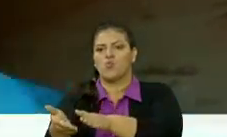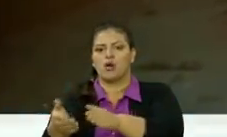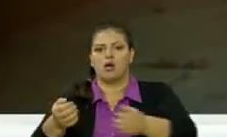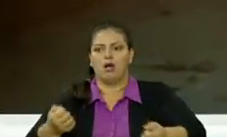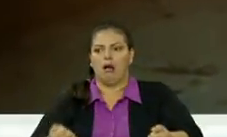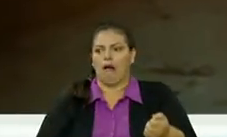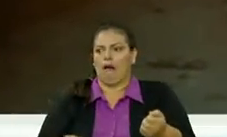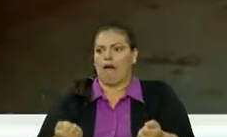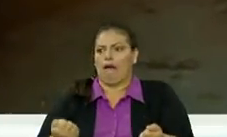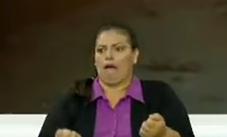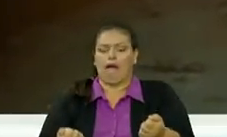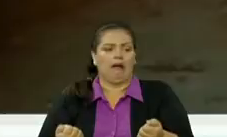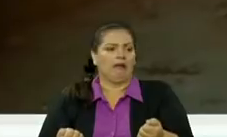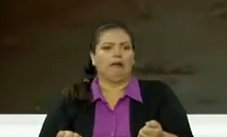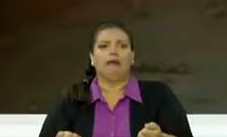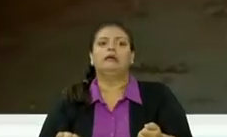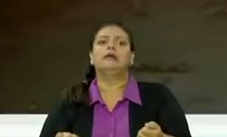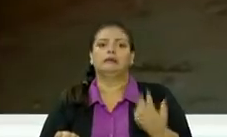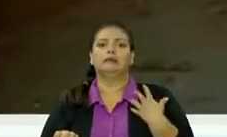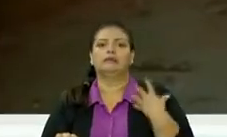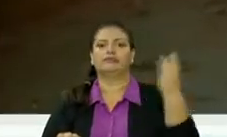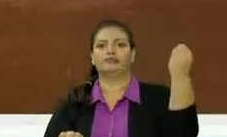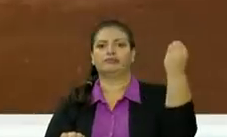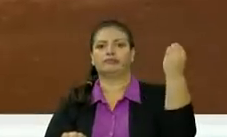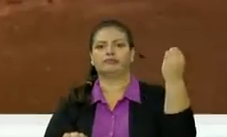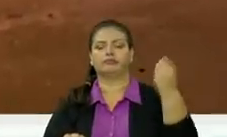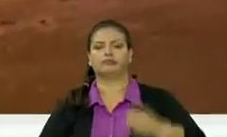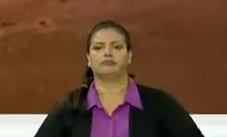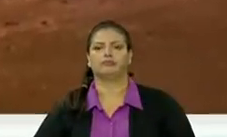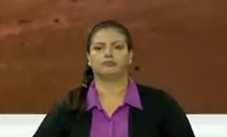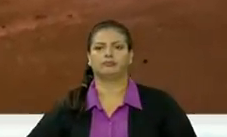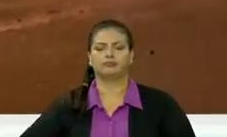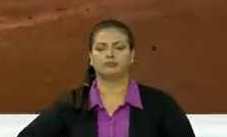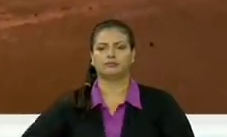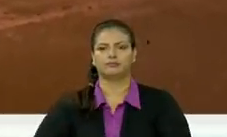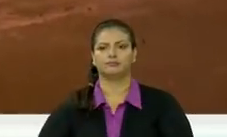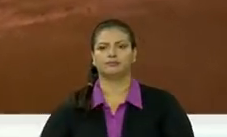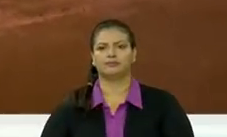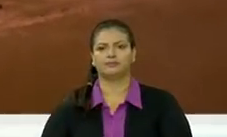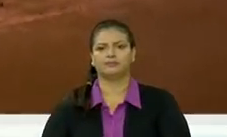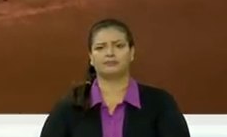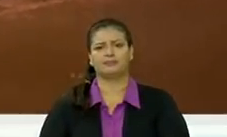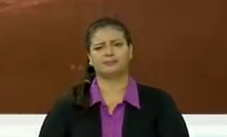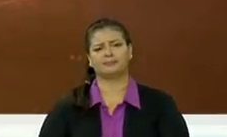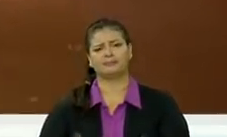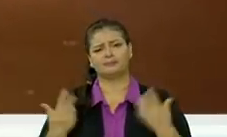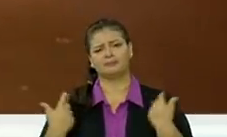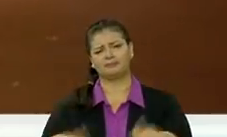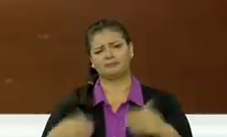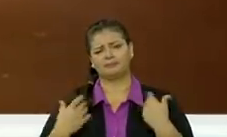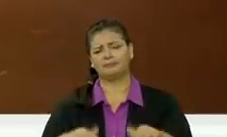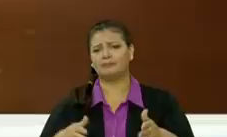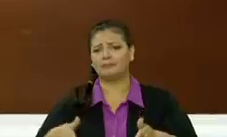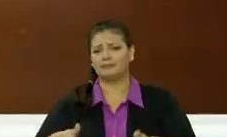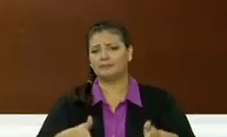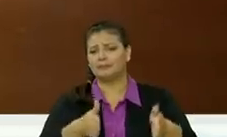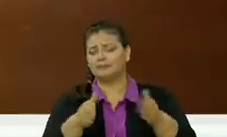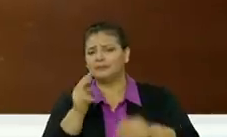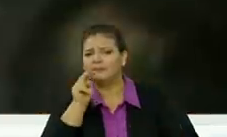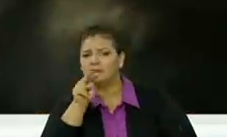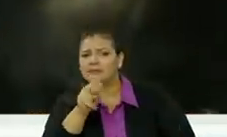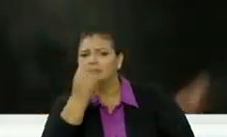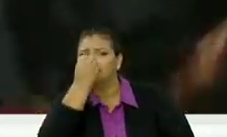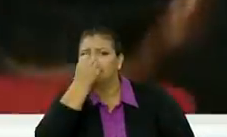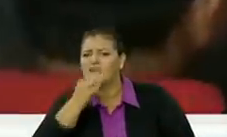La presencia de manchas de sangre y prendas de vestir en media vía daban cuenta del fatídico accidente de